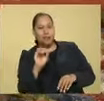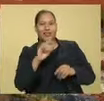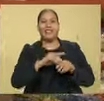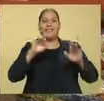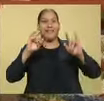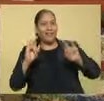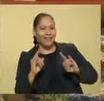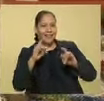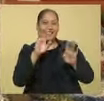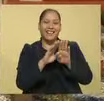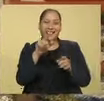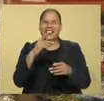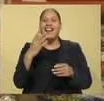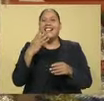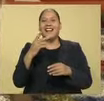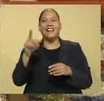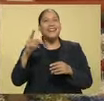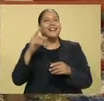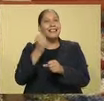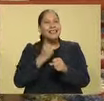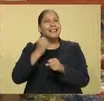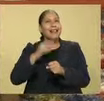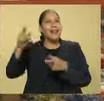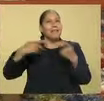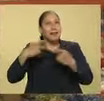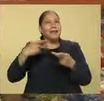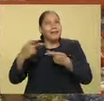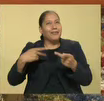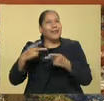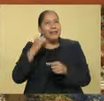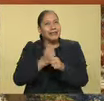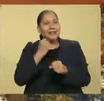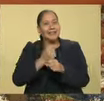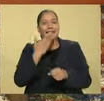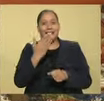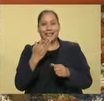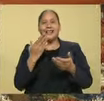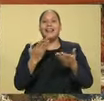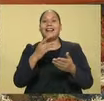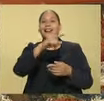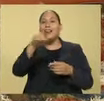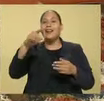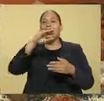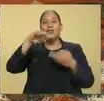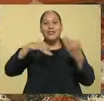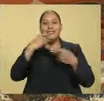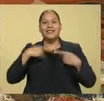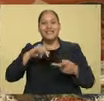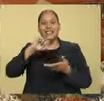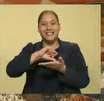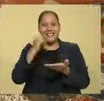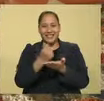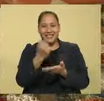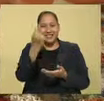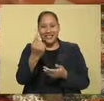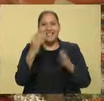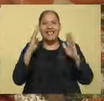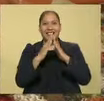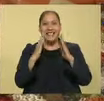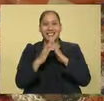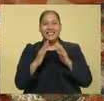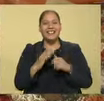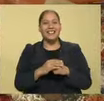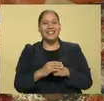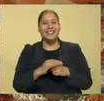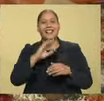Totalmente. El fin de semana. Se ve que lo estuviste ensayando, Quique, muy bien. Y para todas las chaparritas de la casa. Para todas